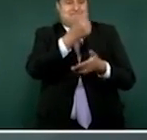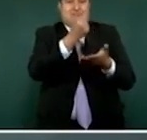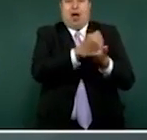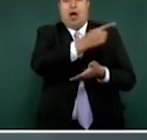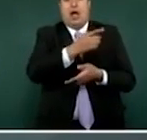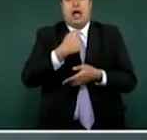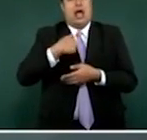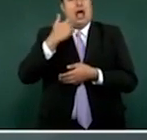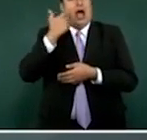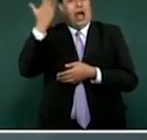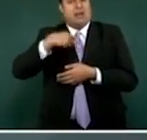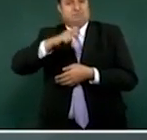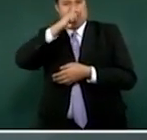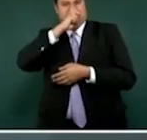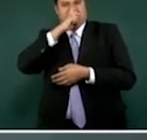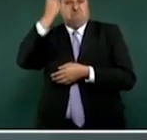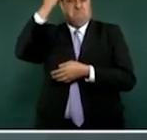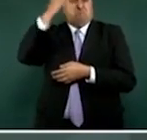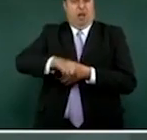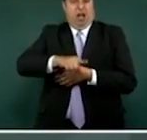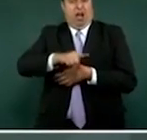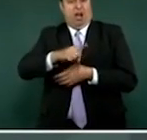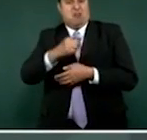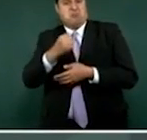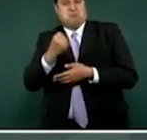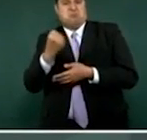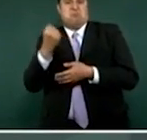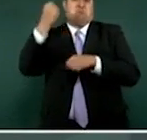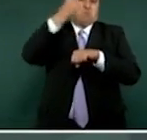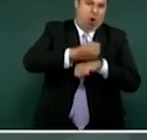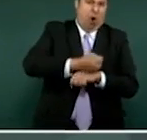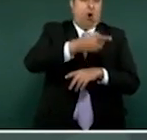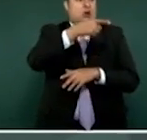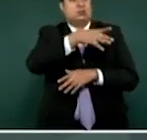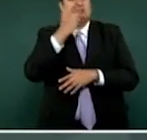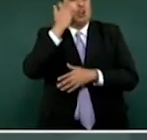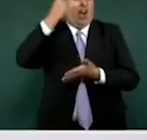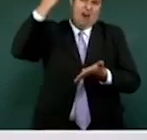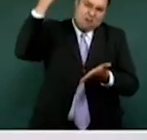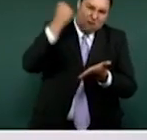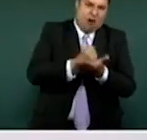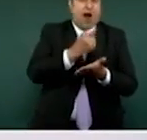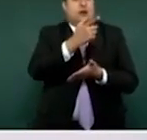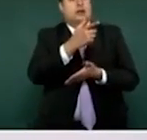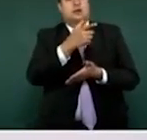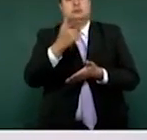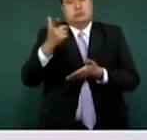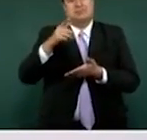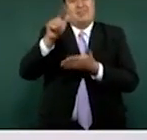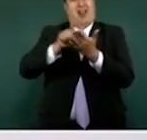imponer la reforma educativa, la llamada reforma educativa, que en el fondo